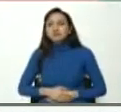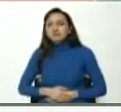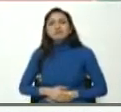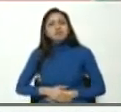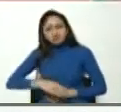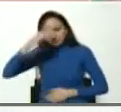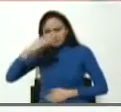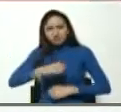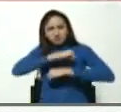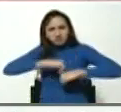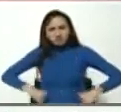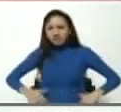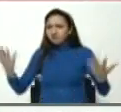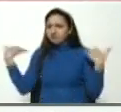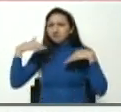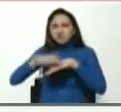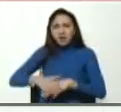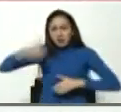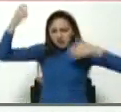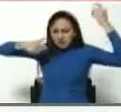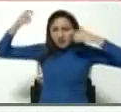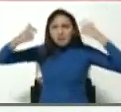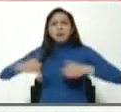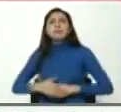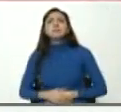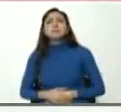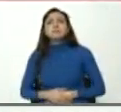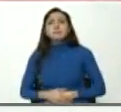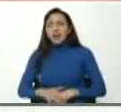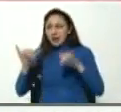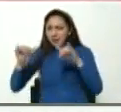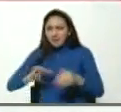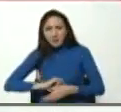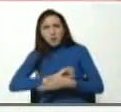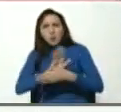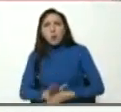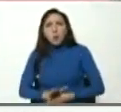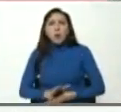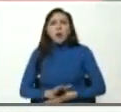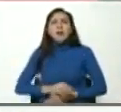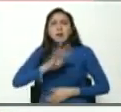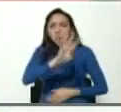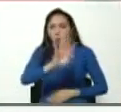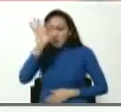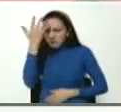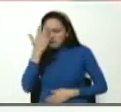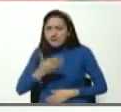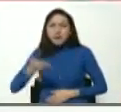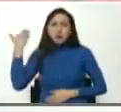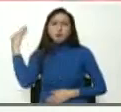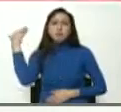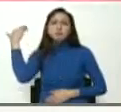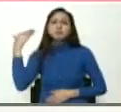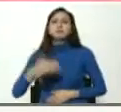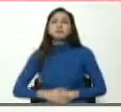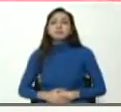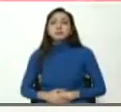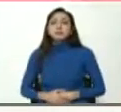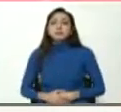militar encabezada por nuestro comandante chávez aquella madrugada luminosa el 4 de febrero de 1992